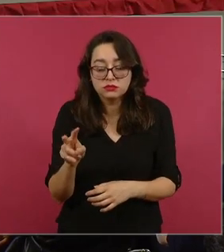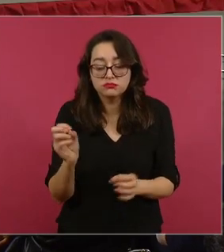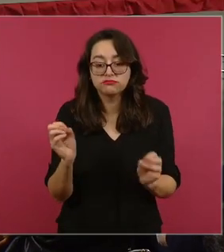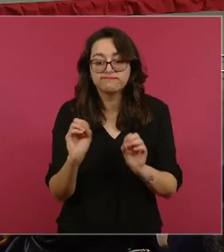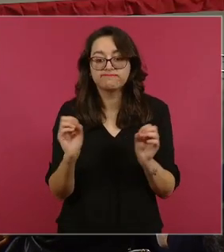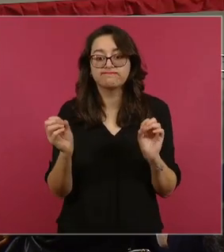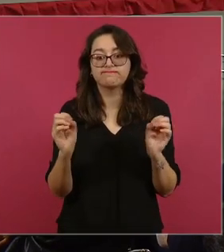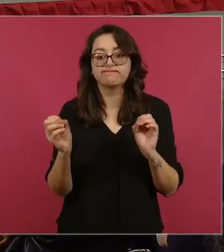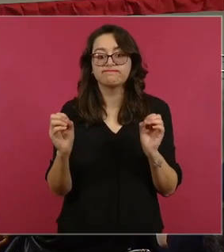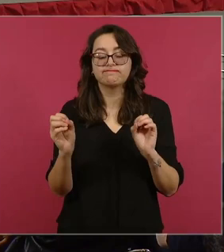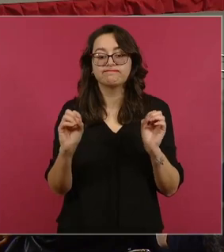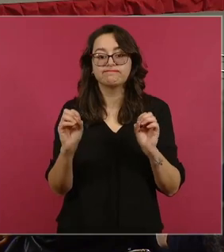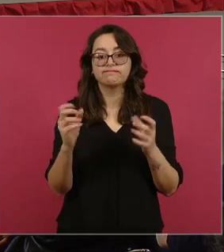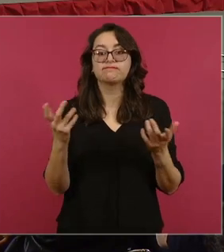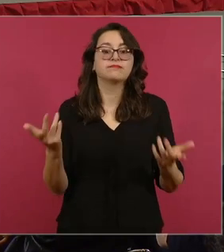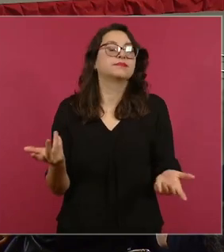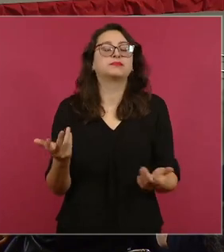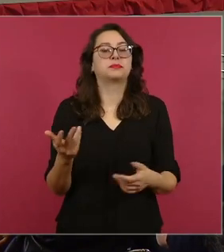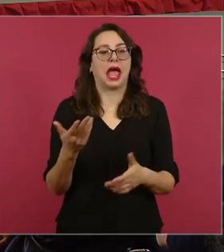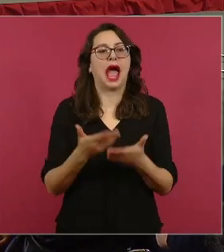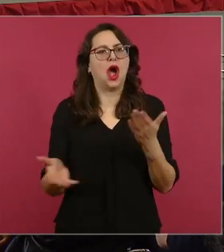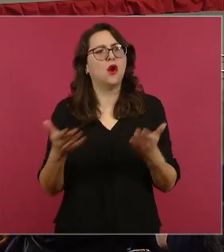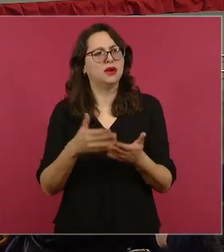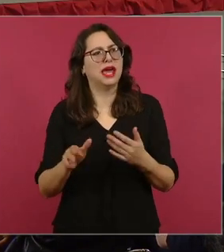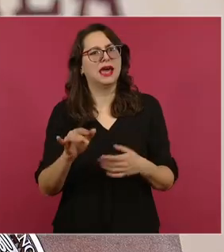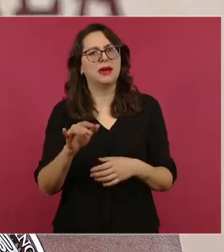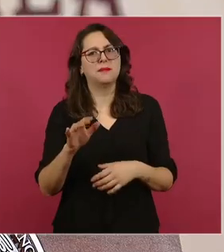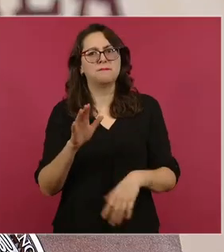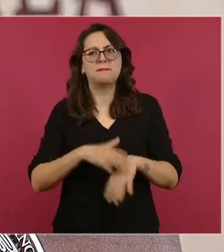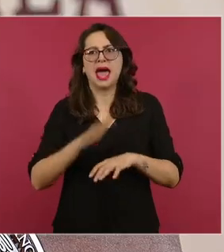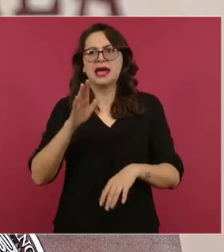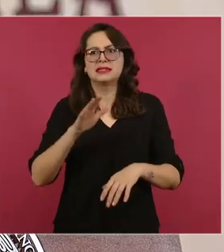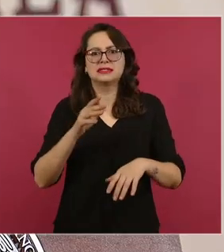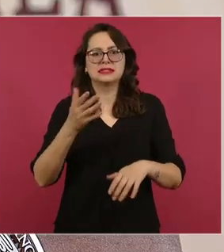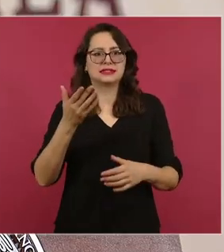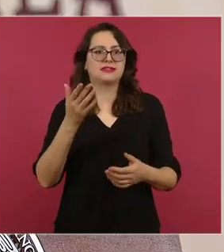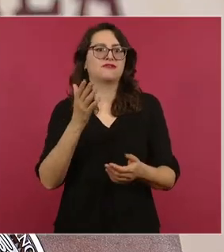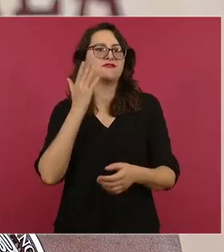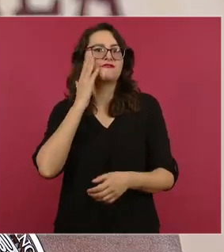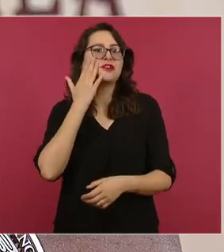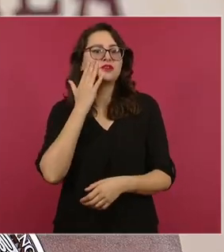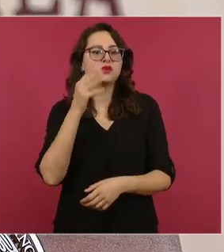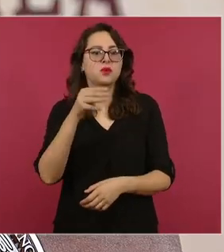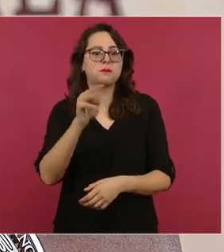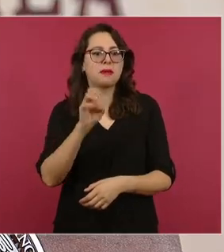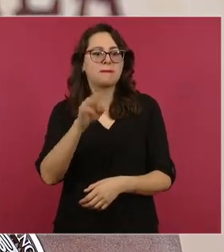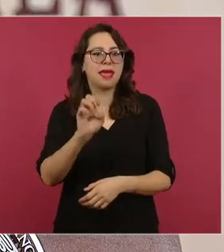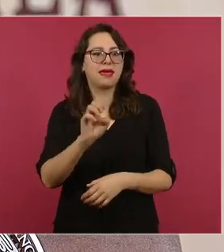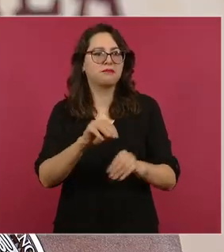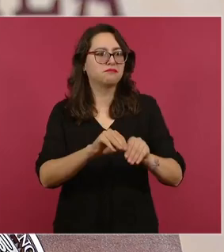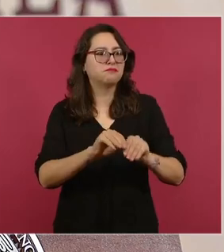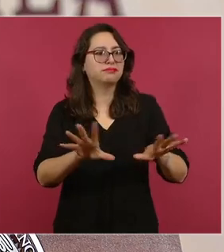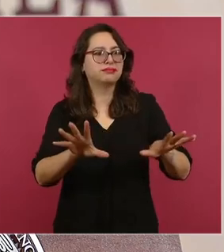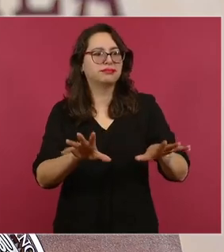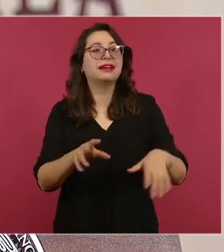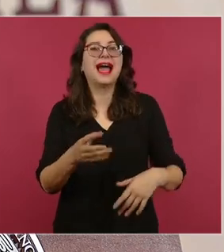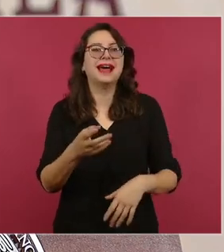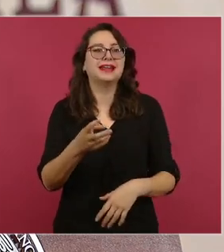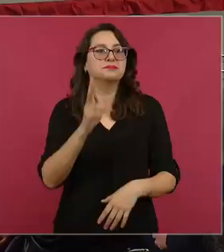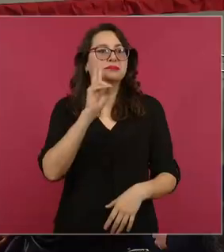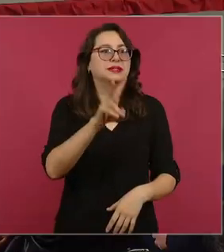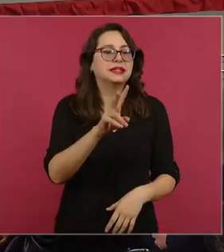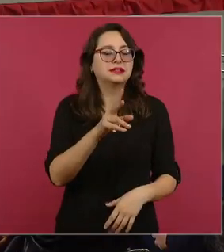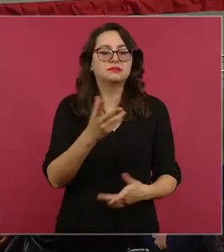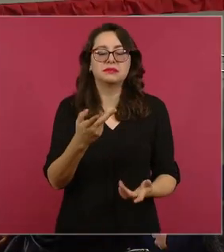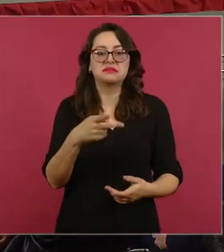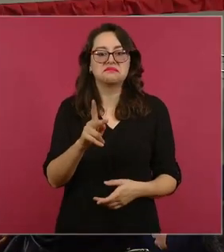visto muchísimo en los memes que se comparten en las redes sociales, que pues la verdad es que sí son muy graciosos. Ya de plano, varios